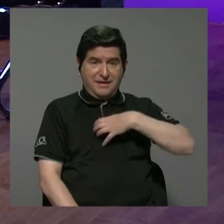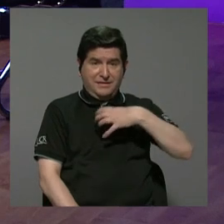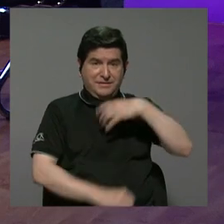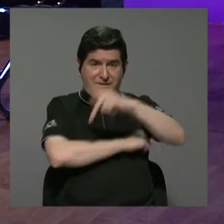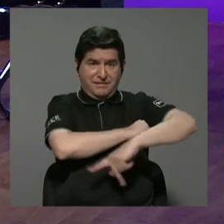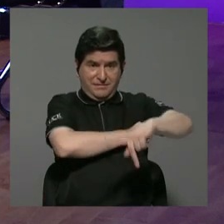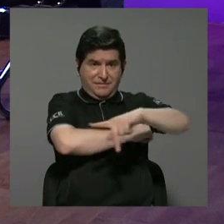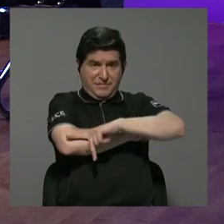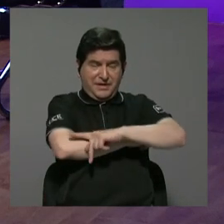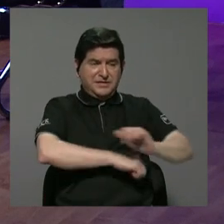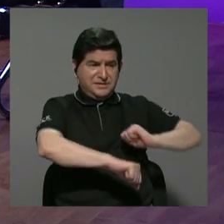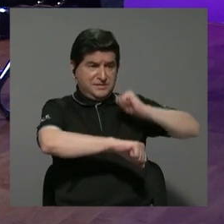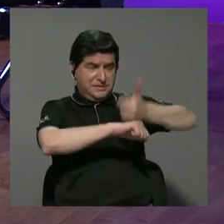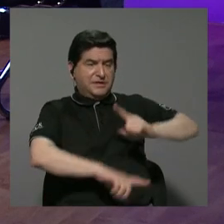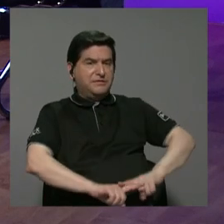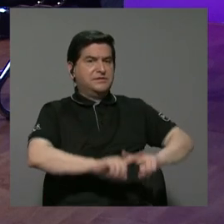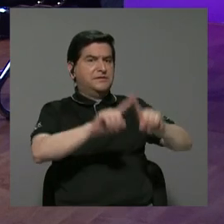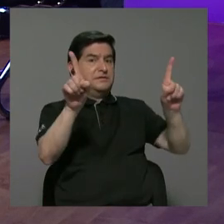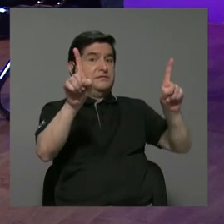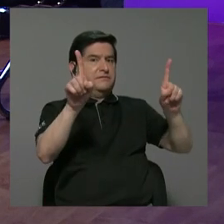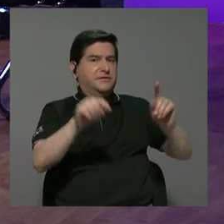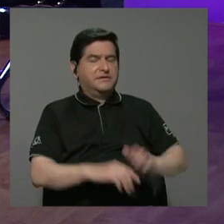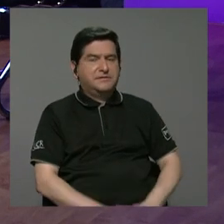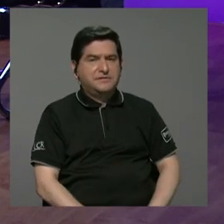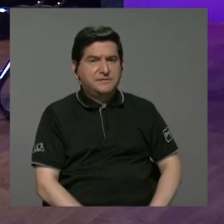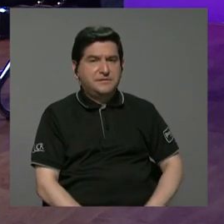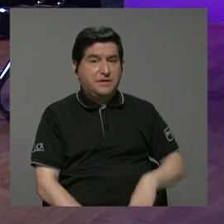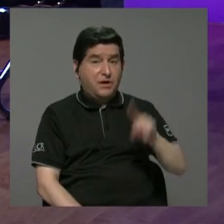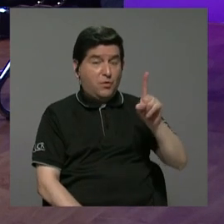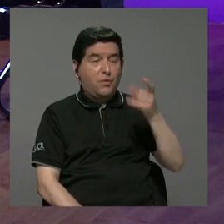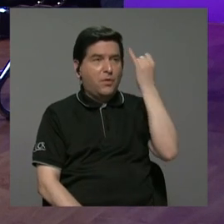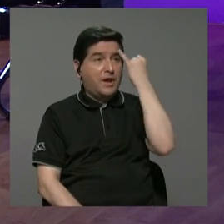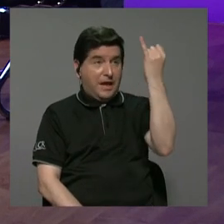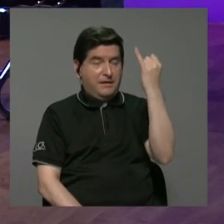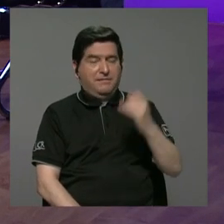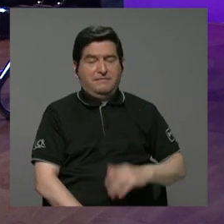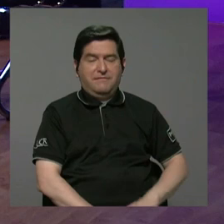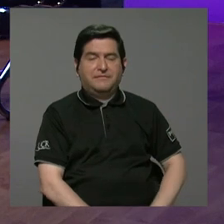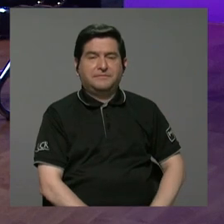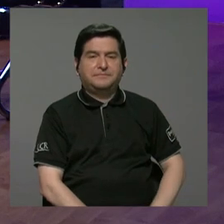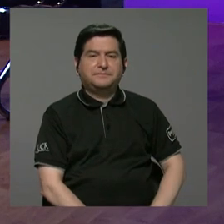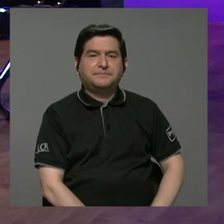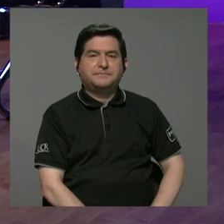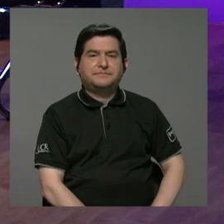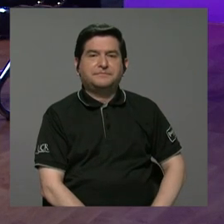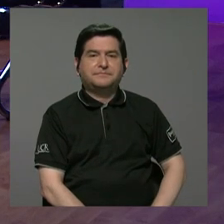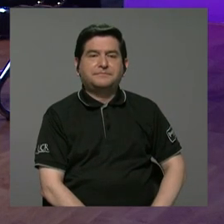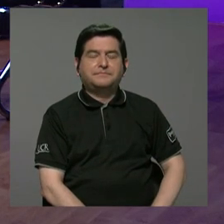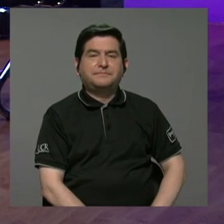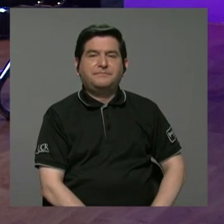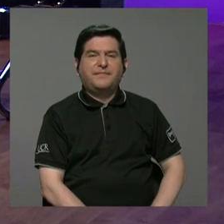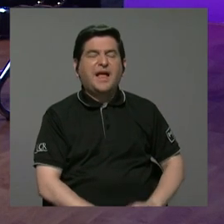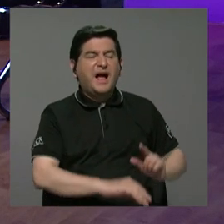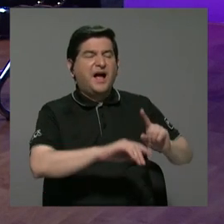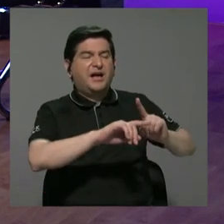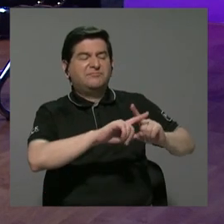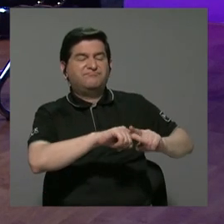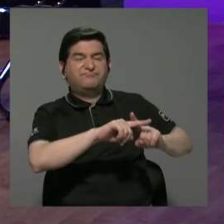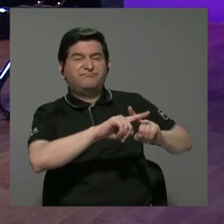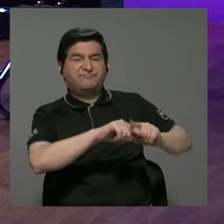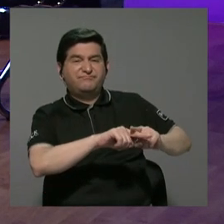país y que ha marcado la diferencia como una de esas ideas, por ejemplo, el